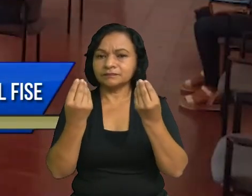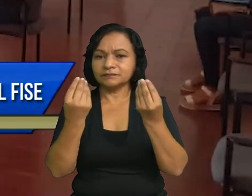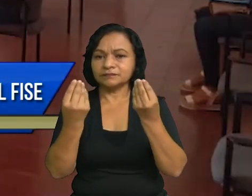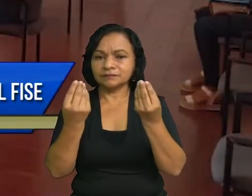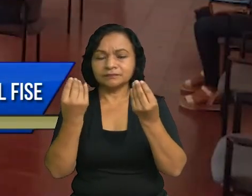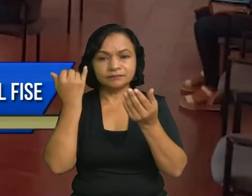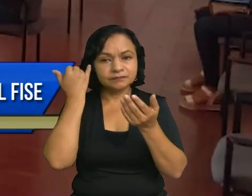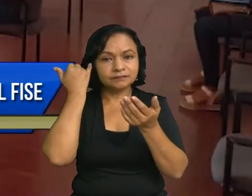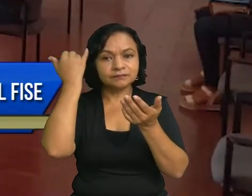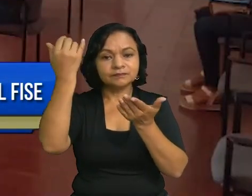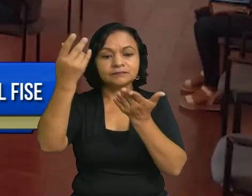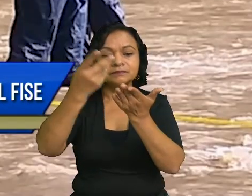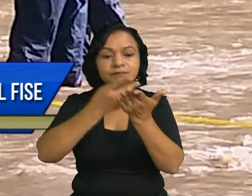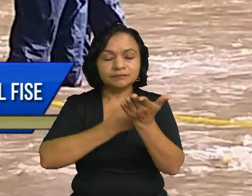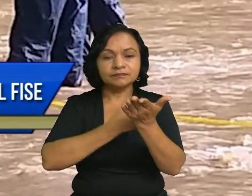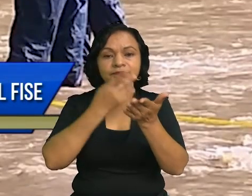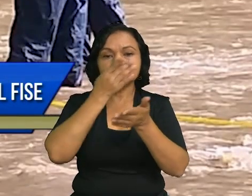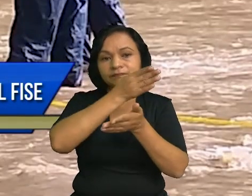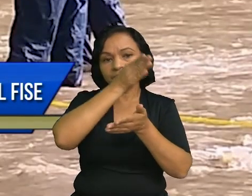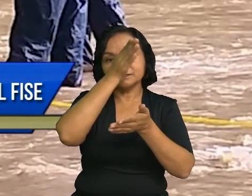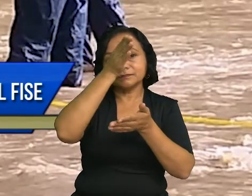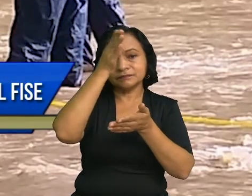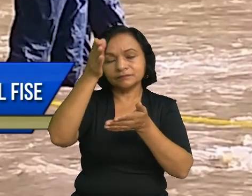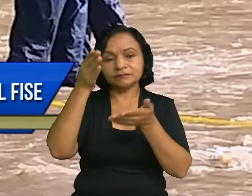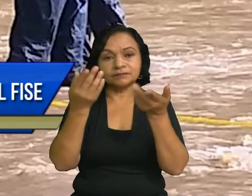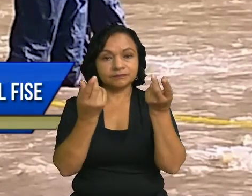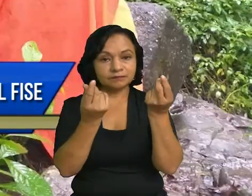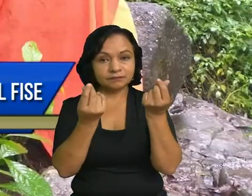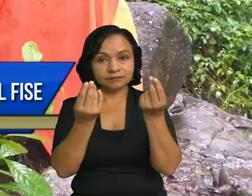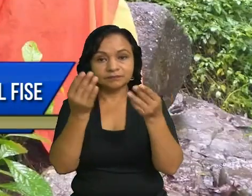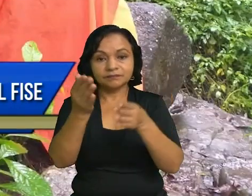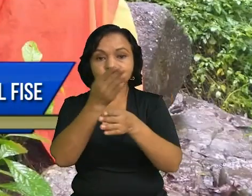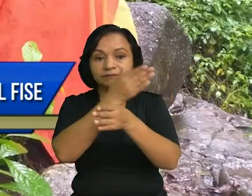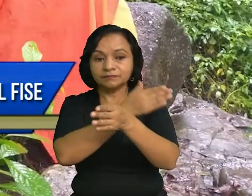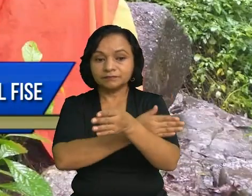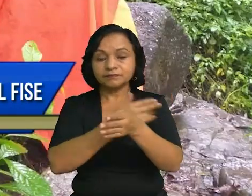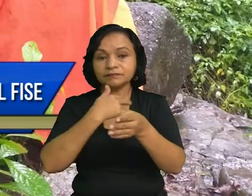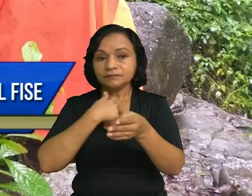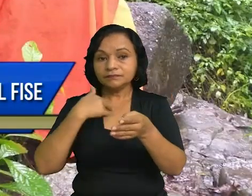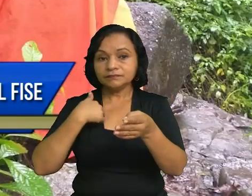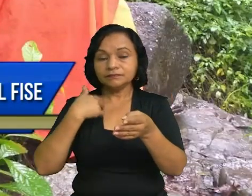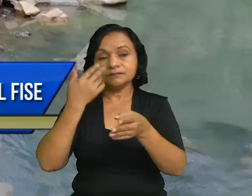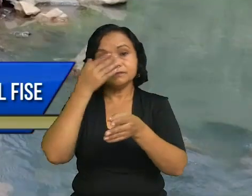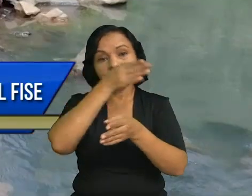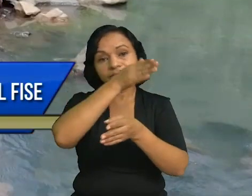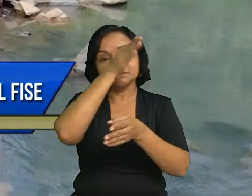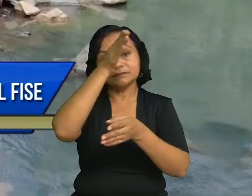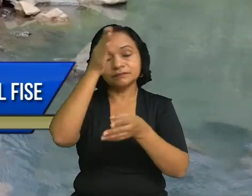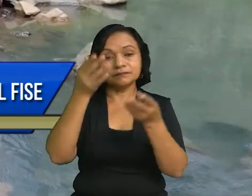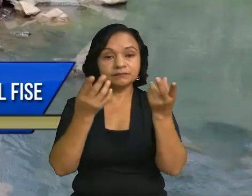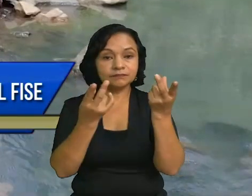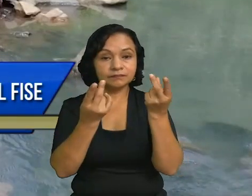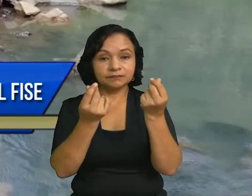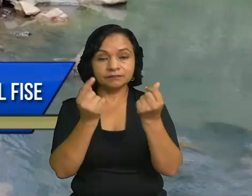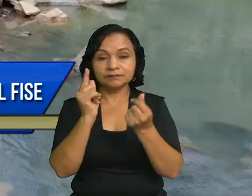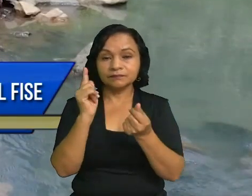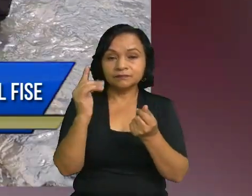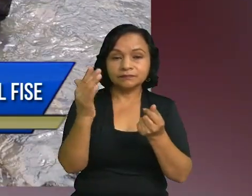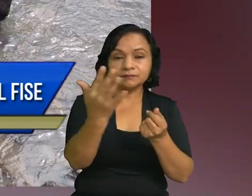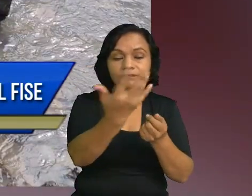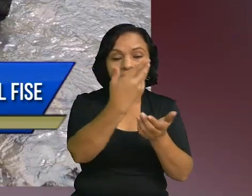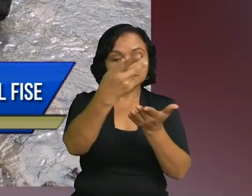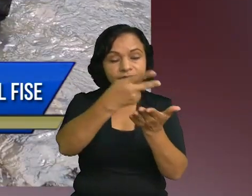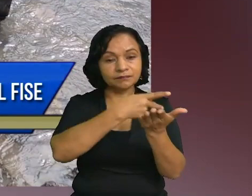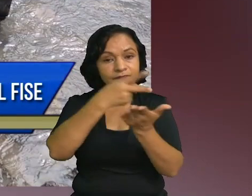ideas de proyectos para la gestión de recursos antes nosotros hacíamos la gestión de los recursos para todo el ciclo del proyecto